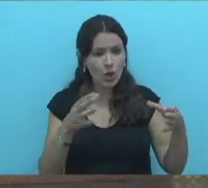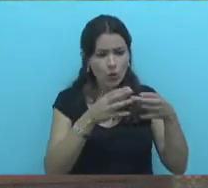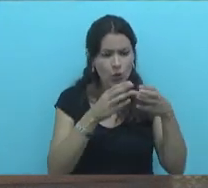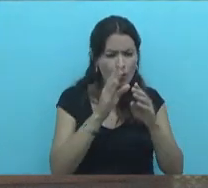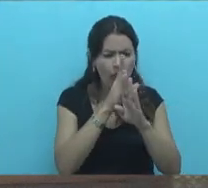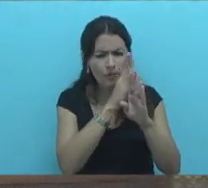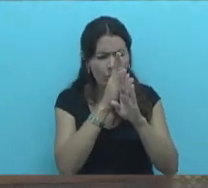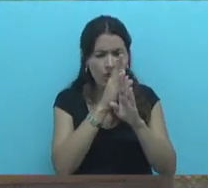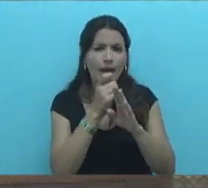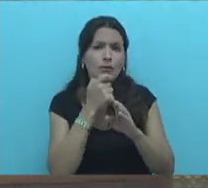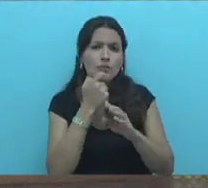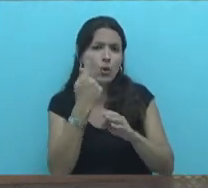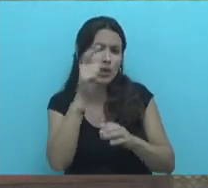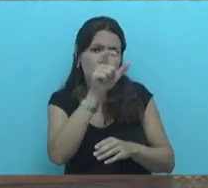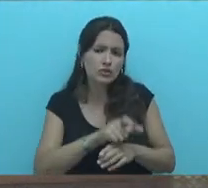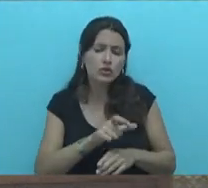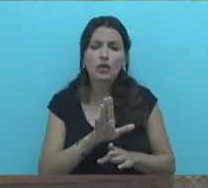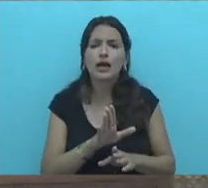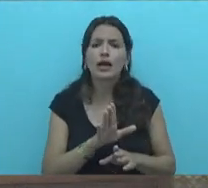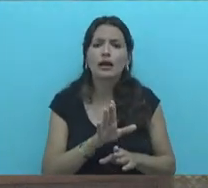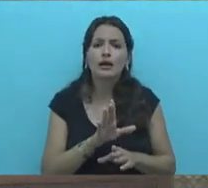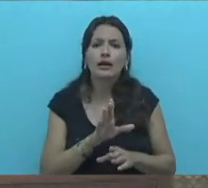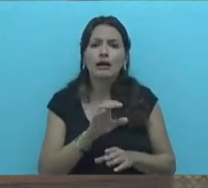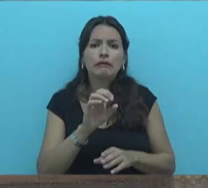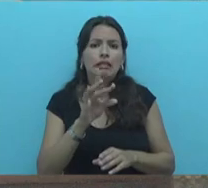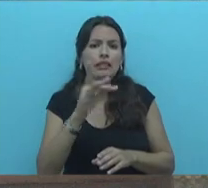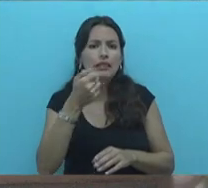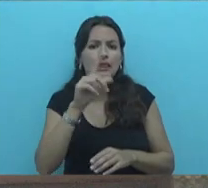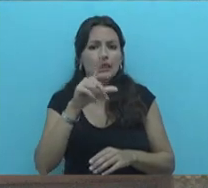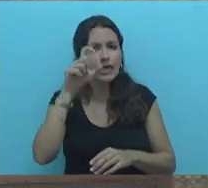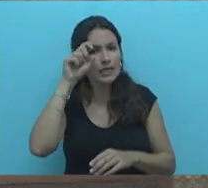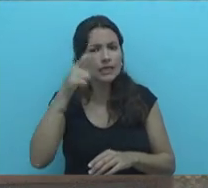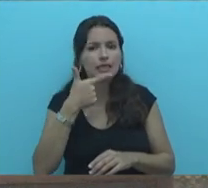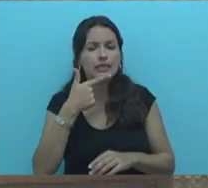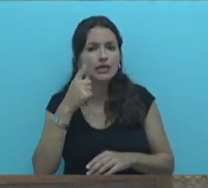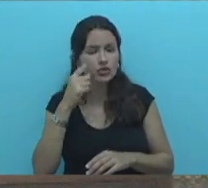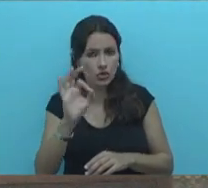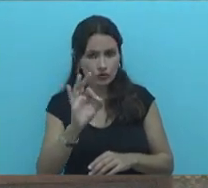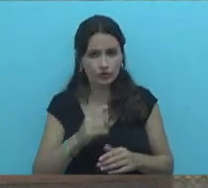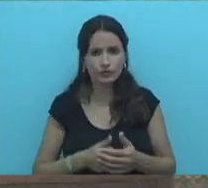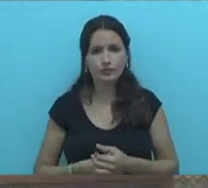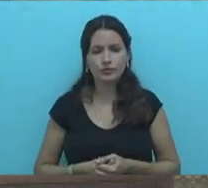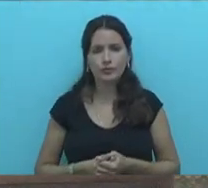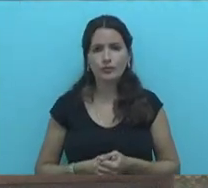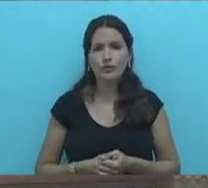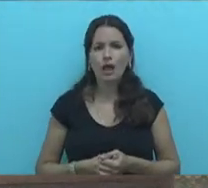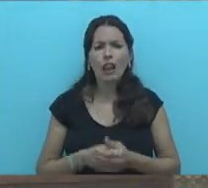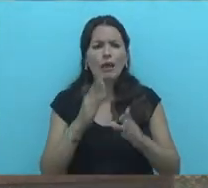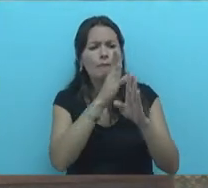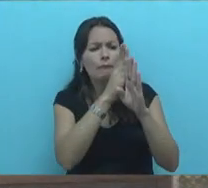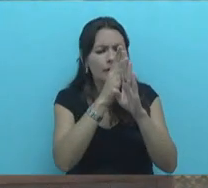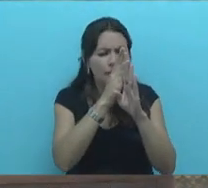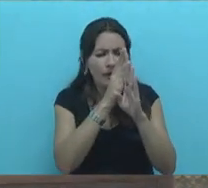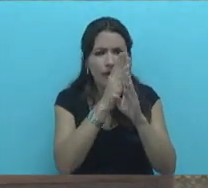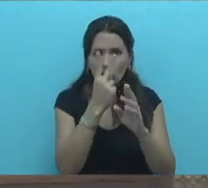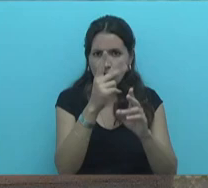hacer distintas cuestiones en la provincia de Santa Fe que acaban de ser ratificados por el doctor Ramos Padilla. Hay dos cuestiones que son fundamentales. Una, la